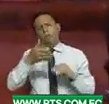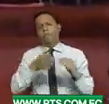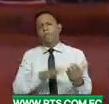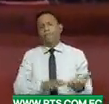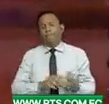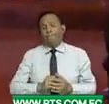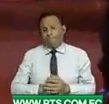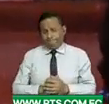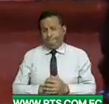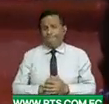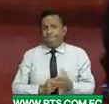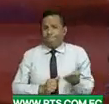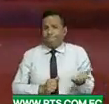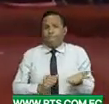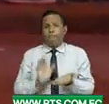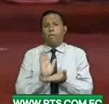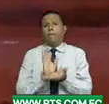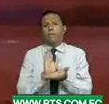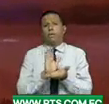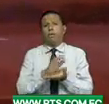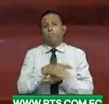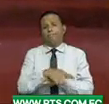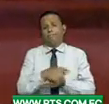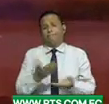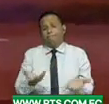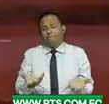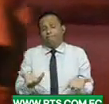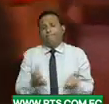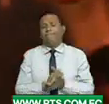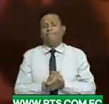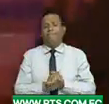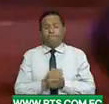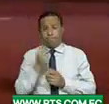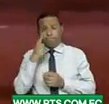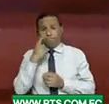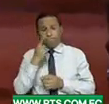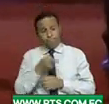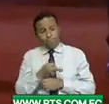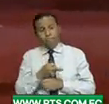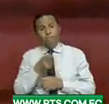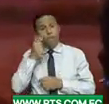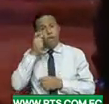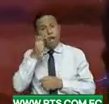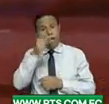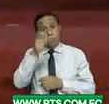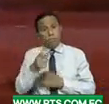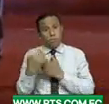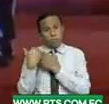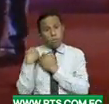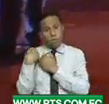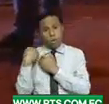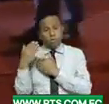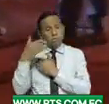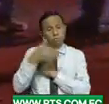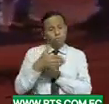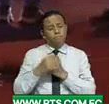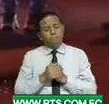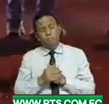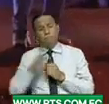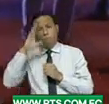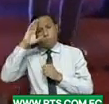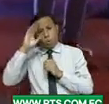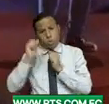ha presentado en Evasión Popular. De lo que vemos también ahí, al parecer está el fiscal de turno y la policía de